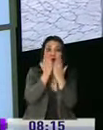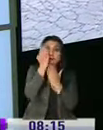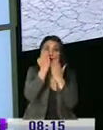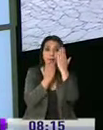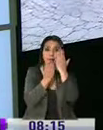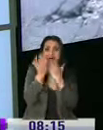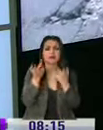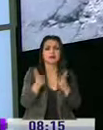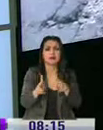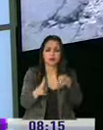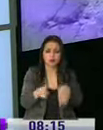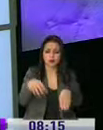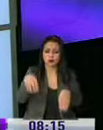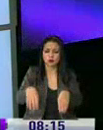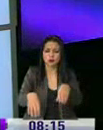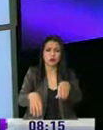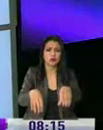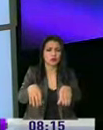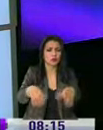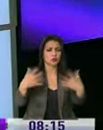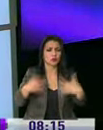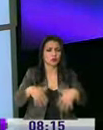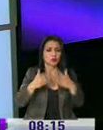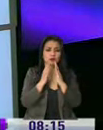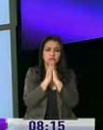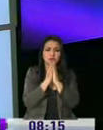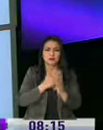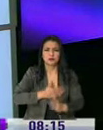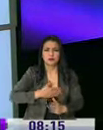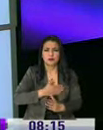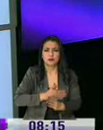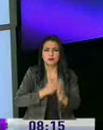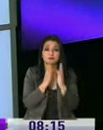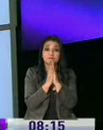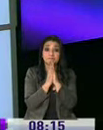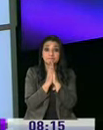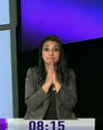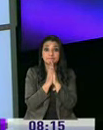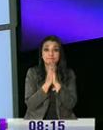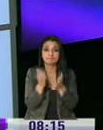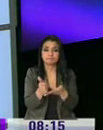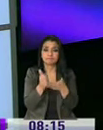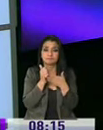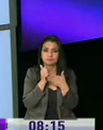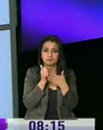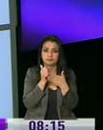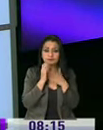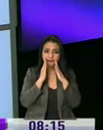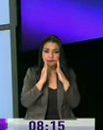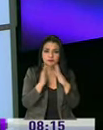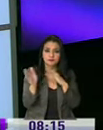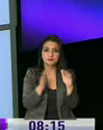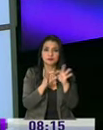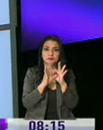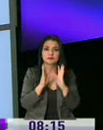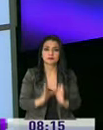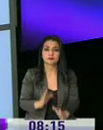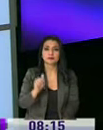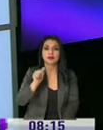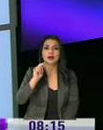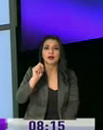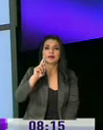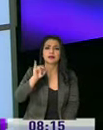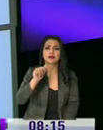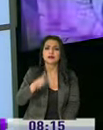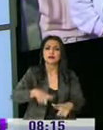tiene problemas, llena de huecos. Así que, por favor, el petitorio para la ayuda necesaria. Andrea Orbe, vamos contigo. Ella